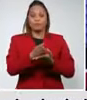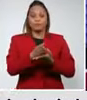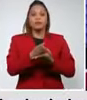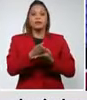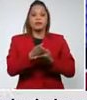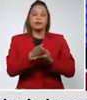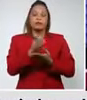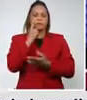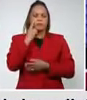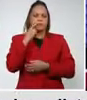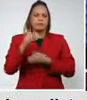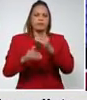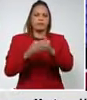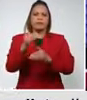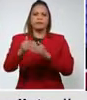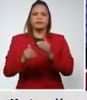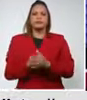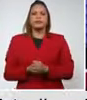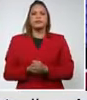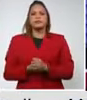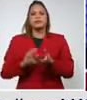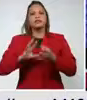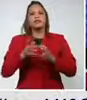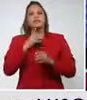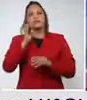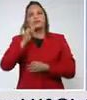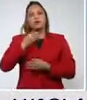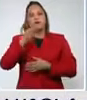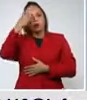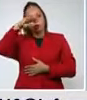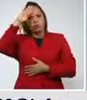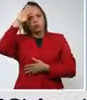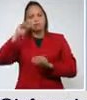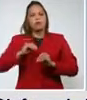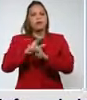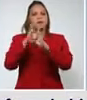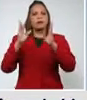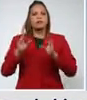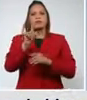adelante. De esta forma, Cuba amanece con